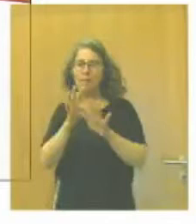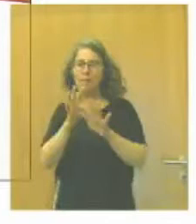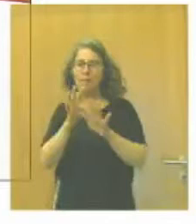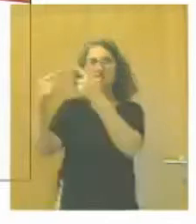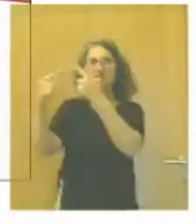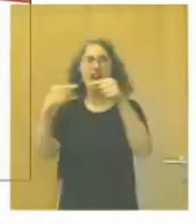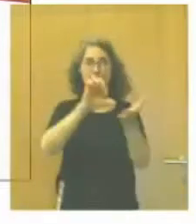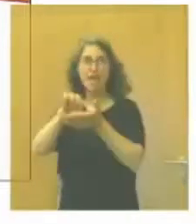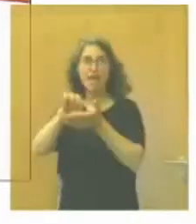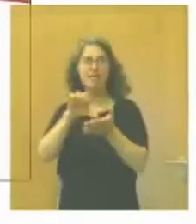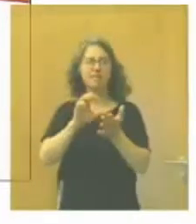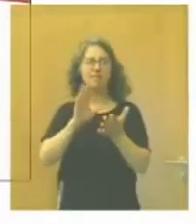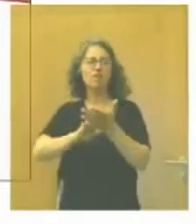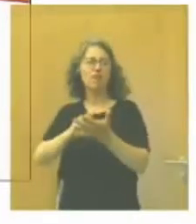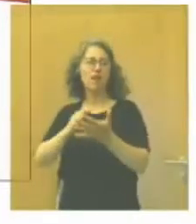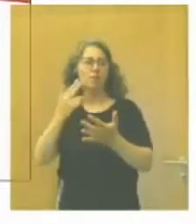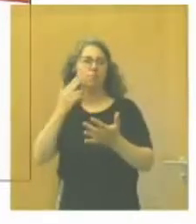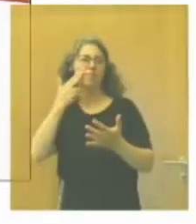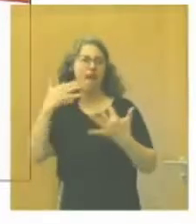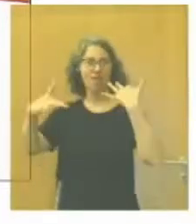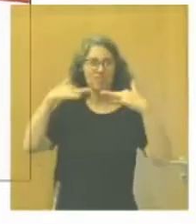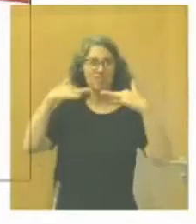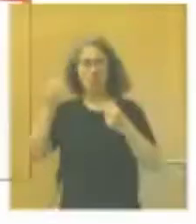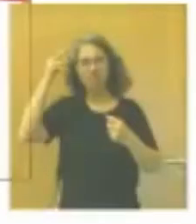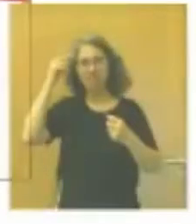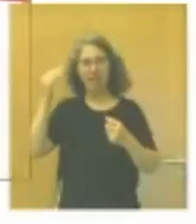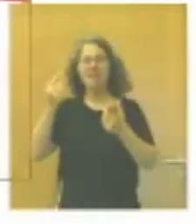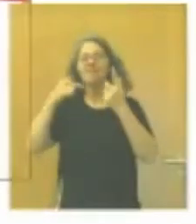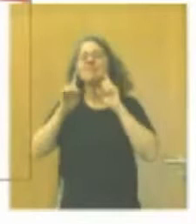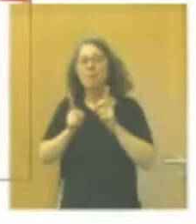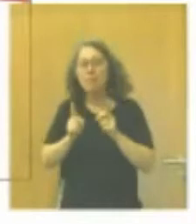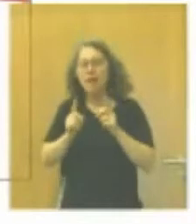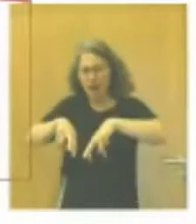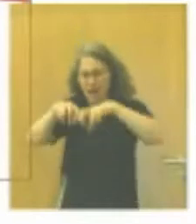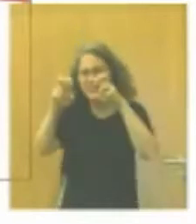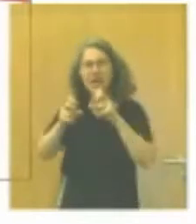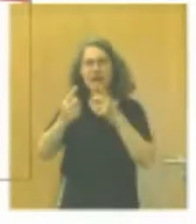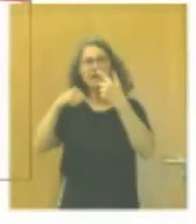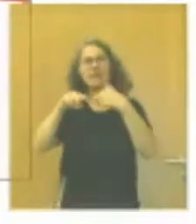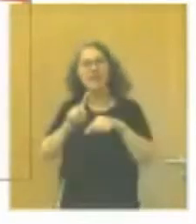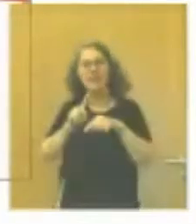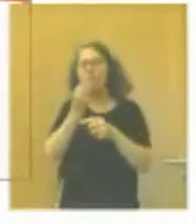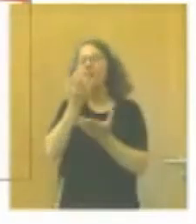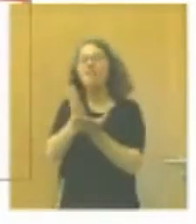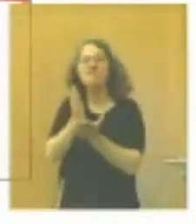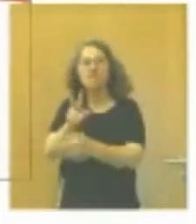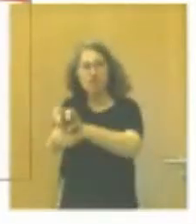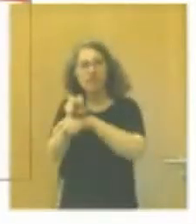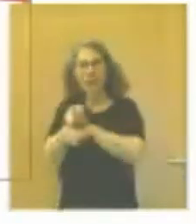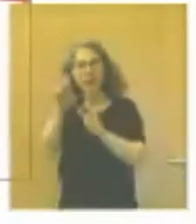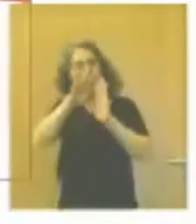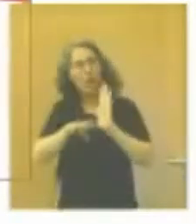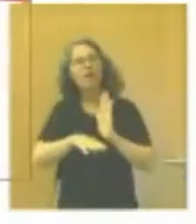Estas investigaciones están destinadas a analizar, también a cuantificar el beneficio fiscal de los programas y de las